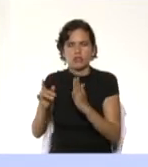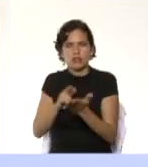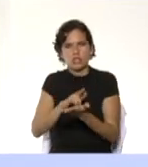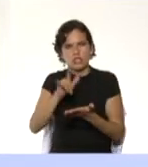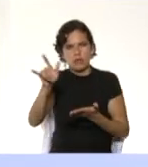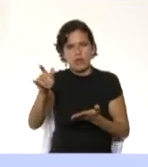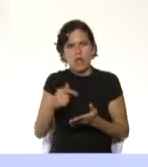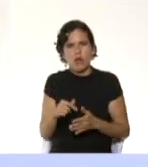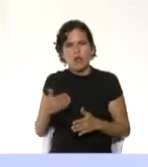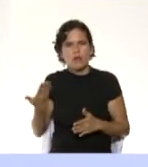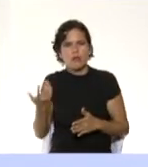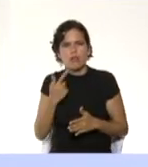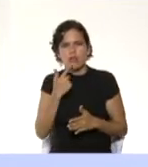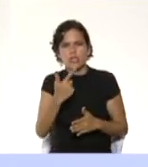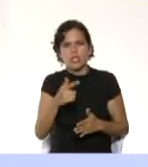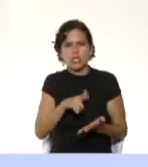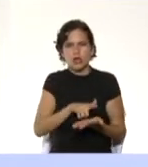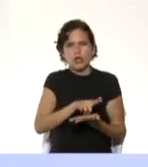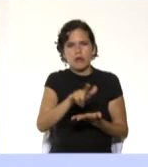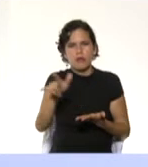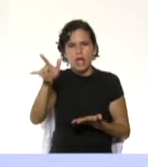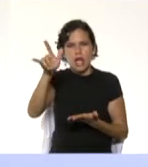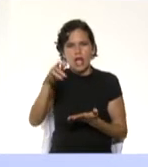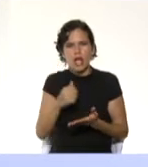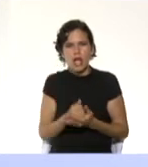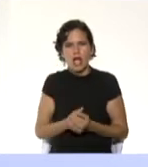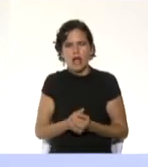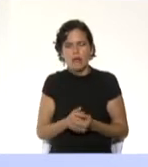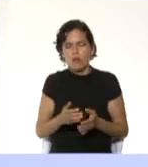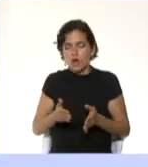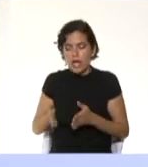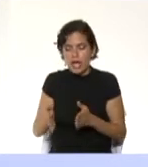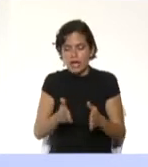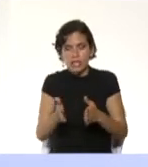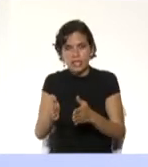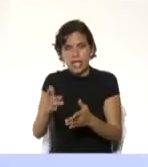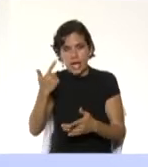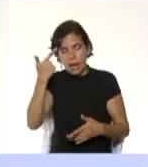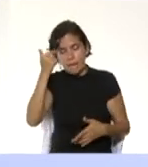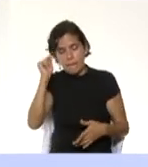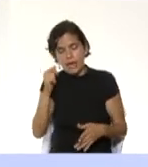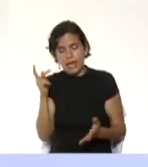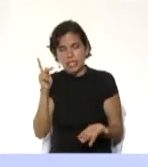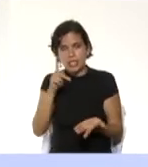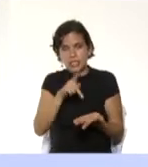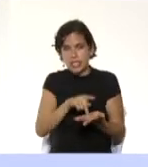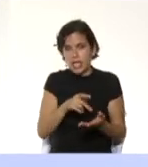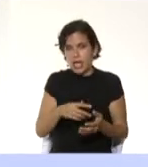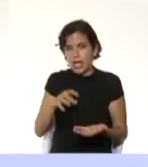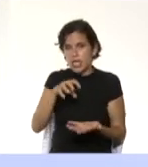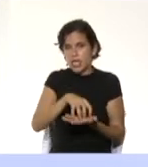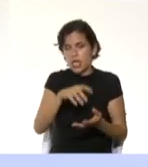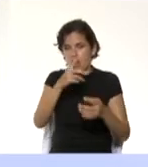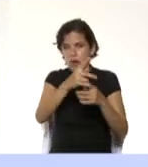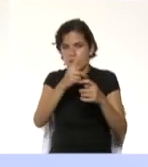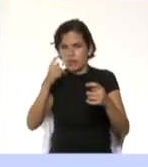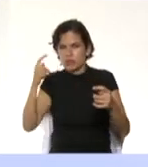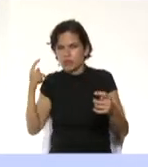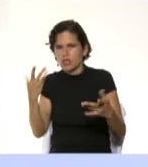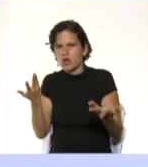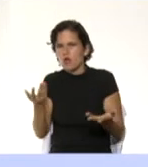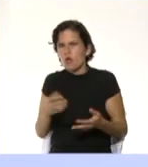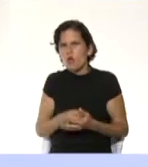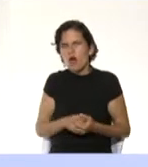viaje. Bueno, me dicen que tengo que viajar por carretera para el estado Amazonas. Tengo que visualizar cuál